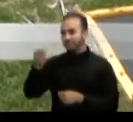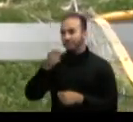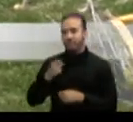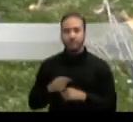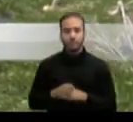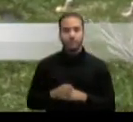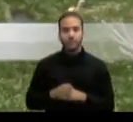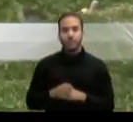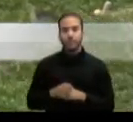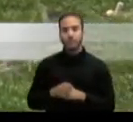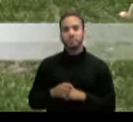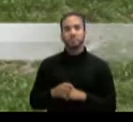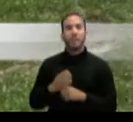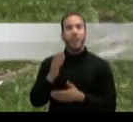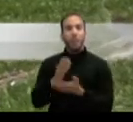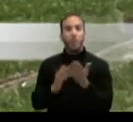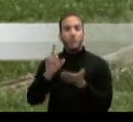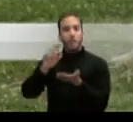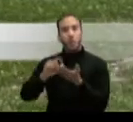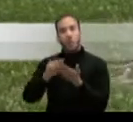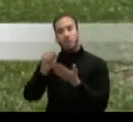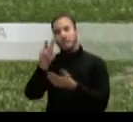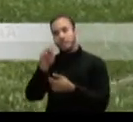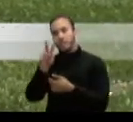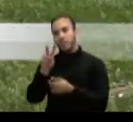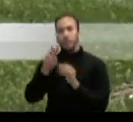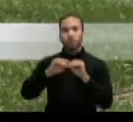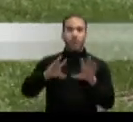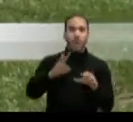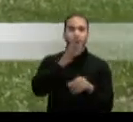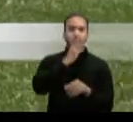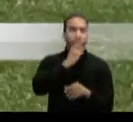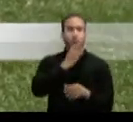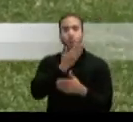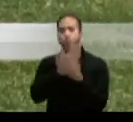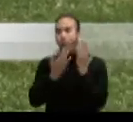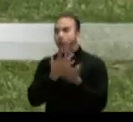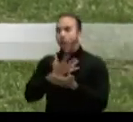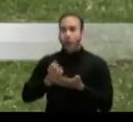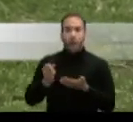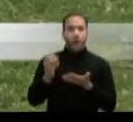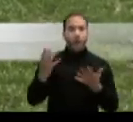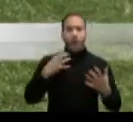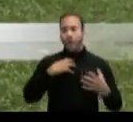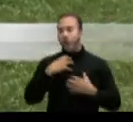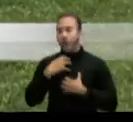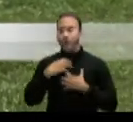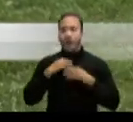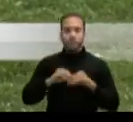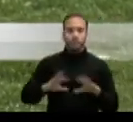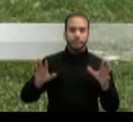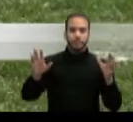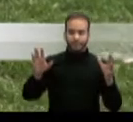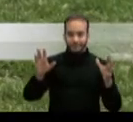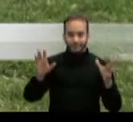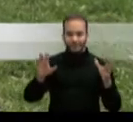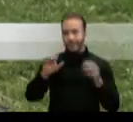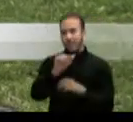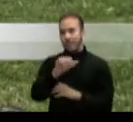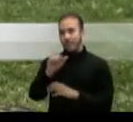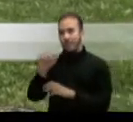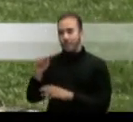Algunos medios de información comienzan a generar niveles de histeria ante la reducción del recurso agua. Para la Autoridad de Acueductos